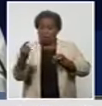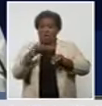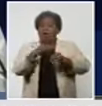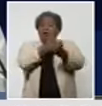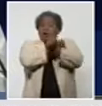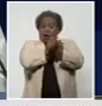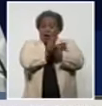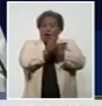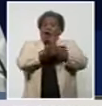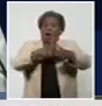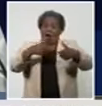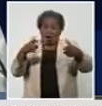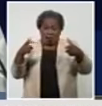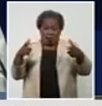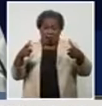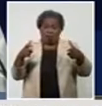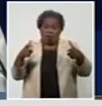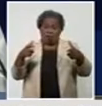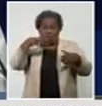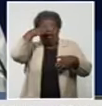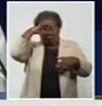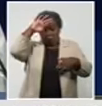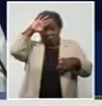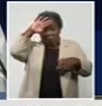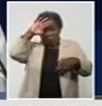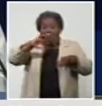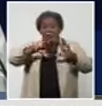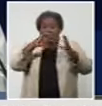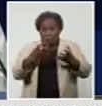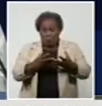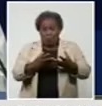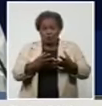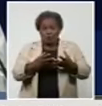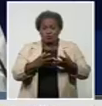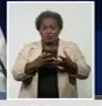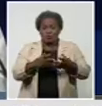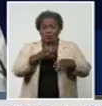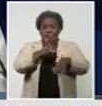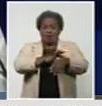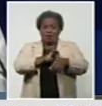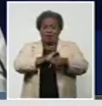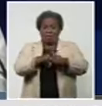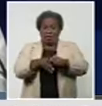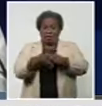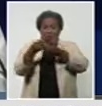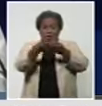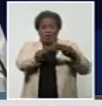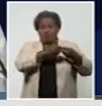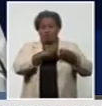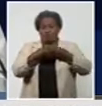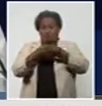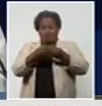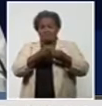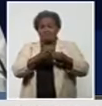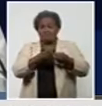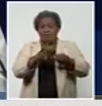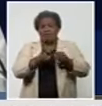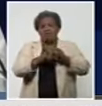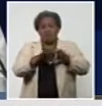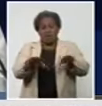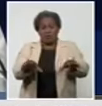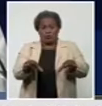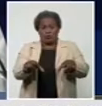alto en Cuba, en el mundo, por la alta contagiosidad de este virus, la presencia